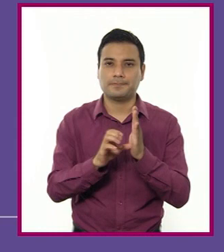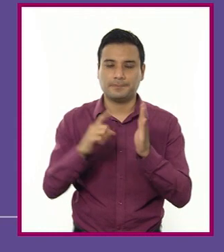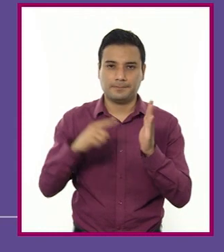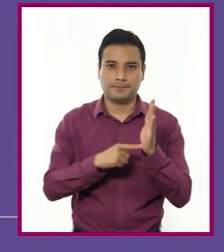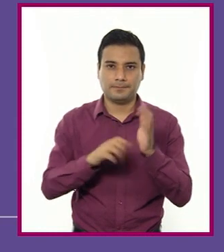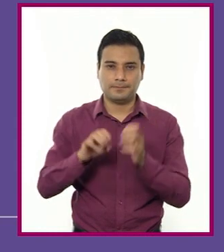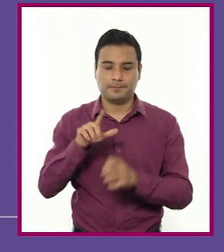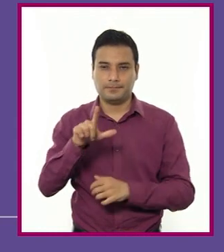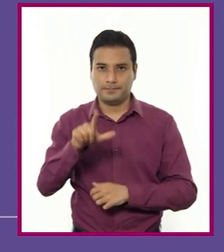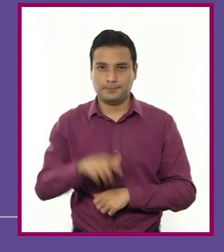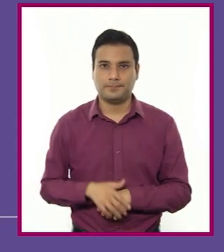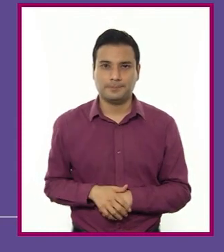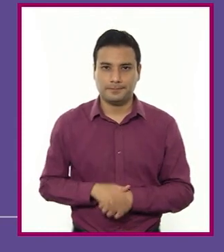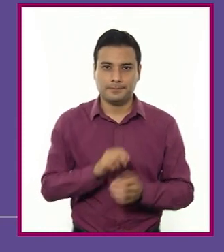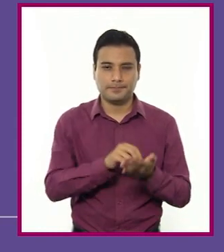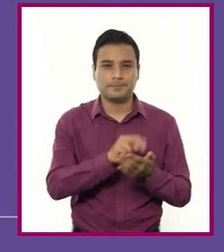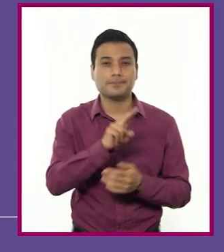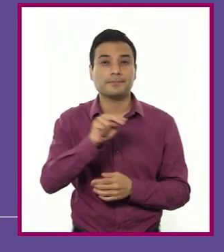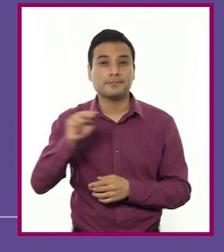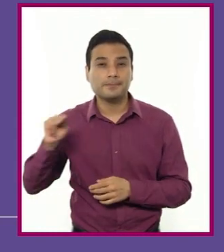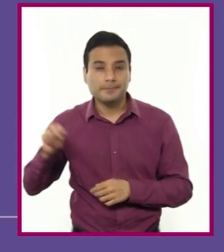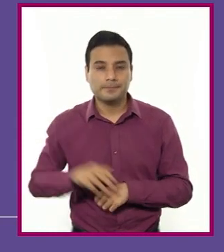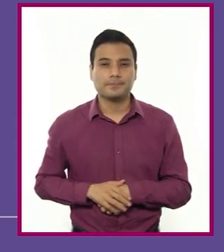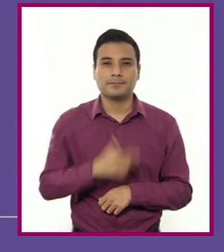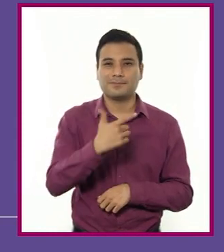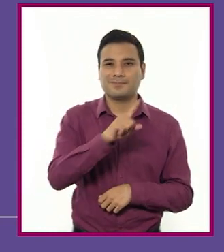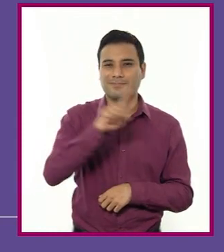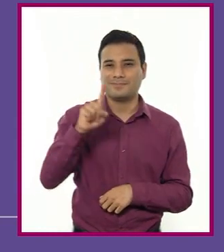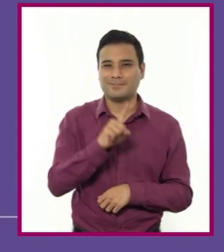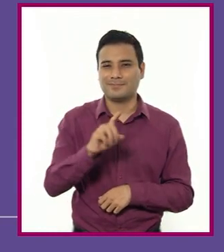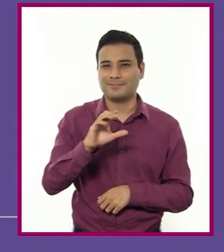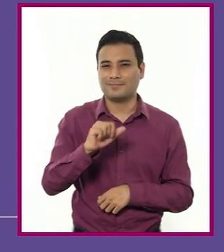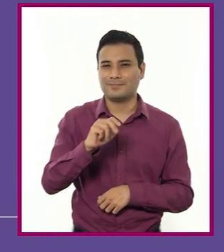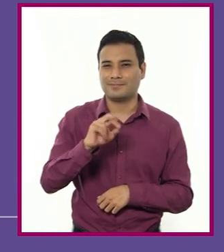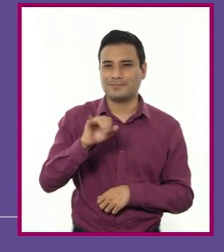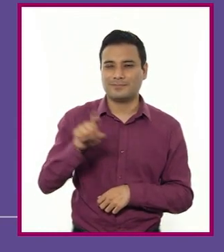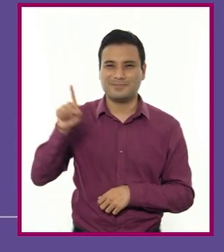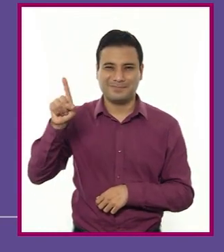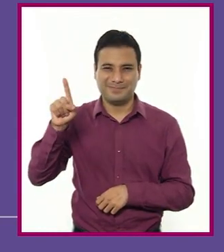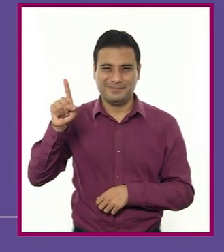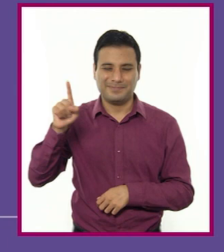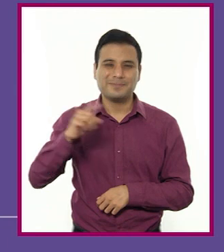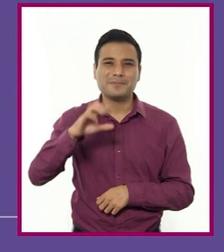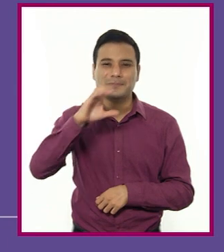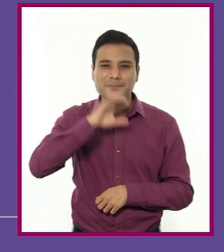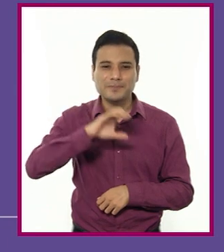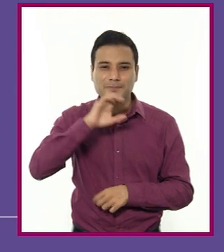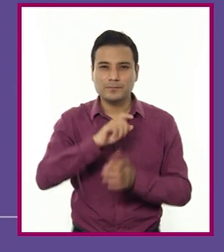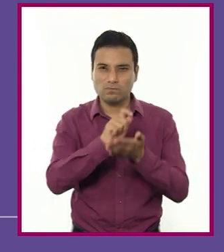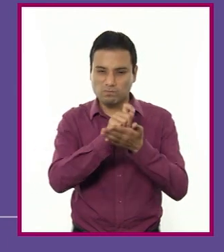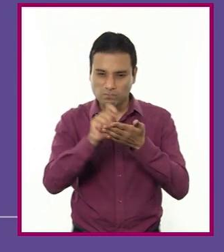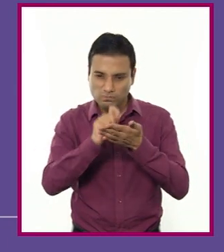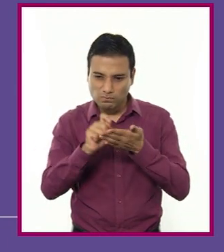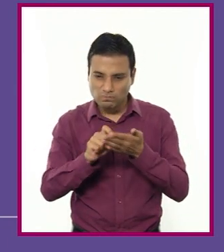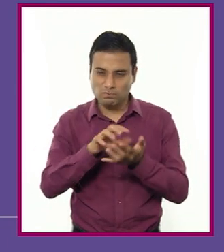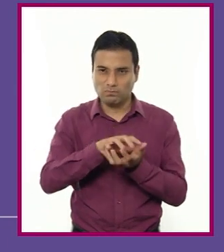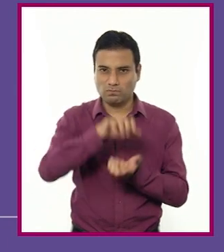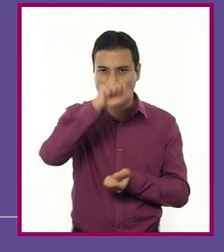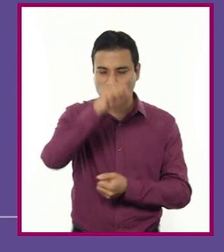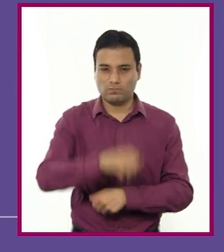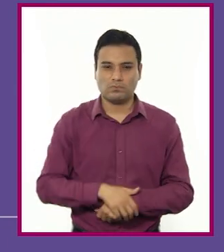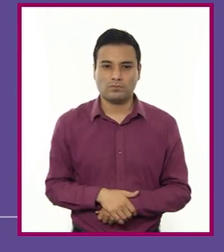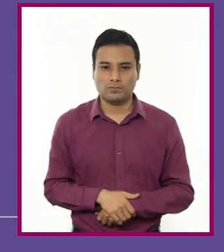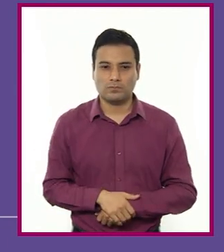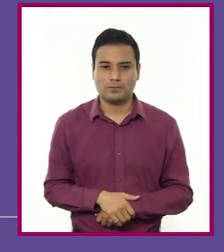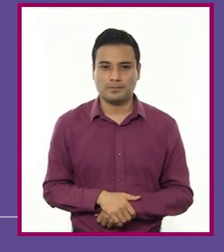1917 de Jorge González Camarena. En él se muestra a Venustiano Carranza escribiendo la Constitución. el cuerpo